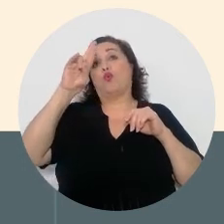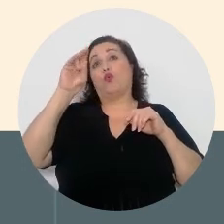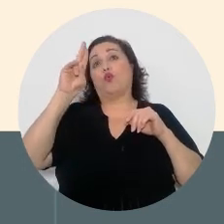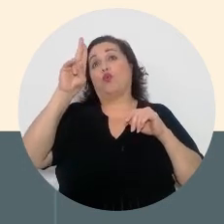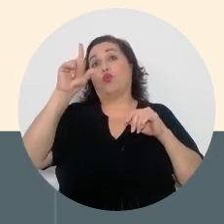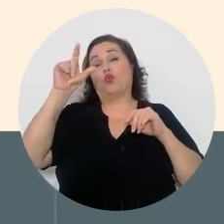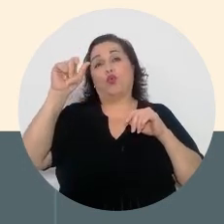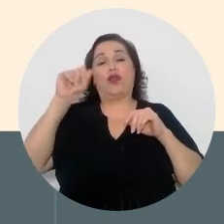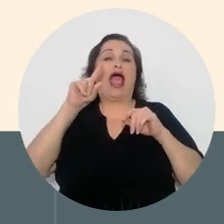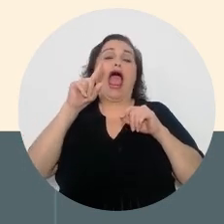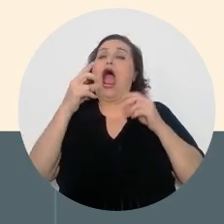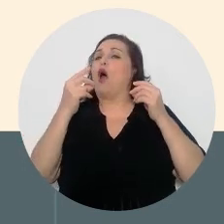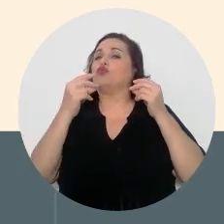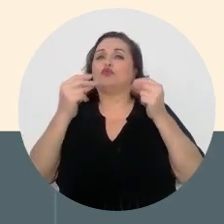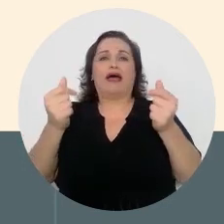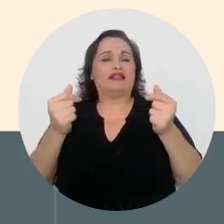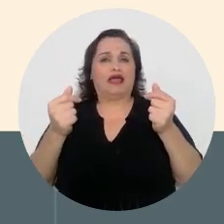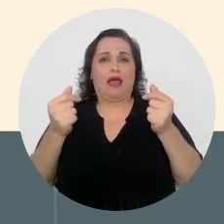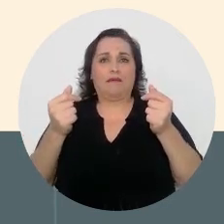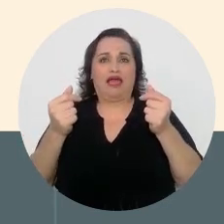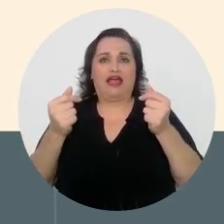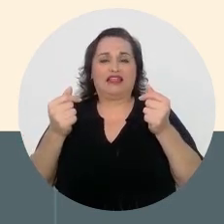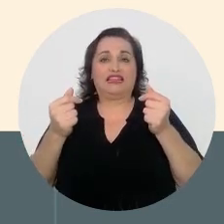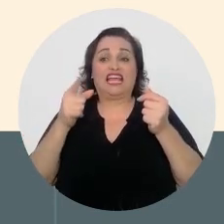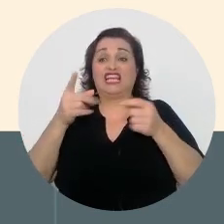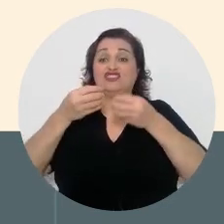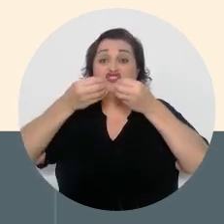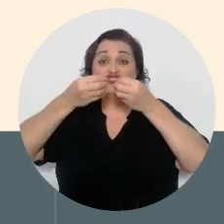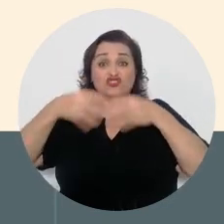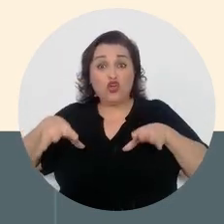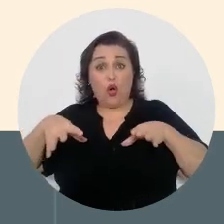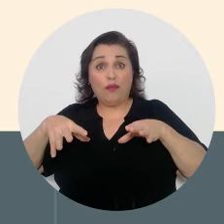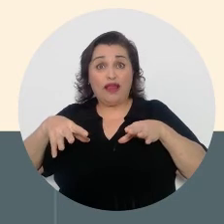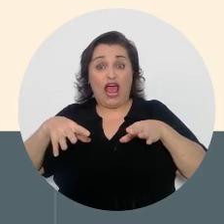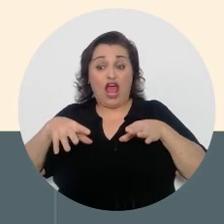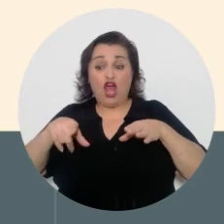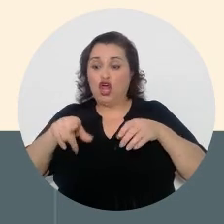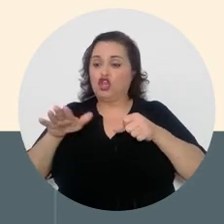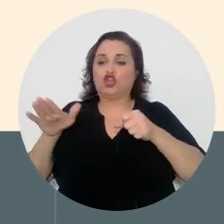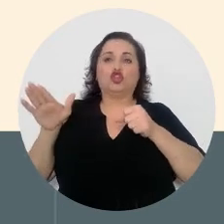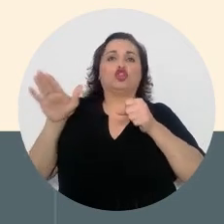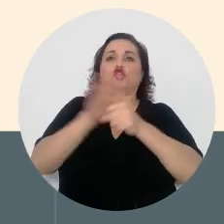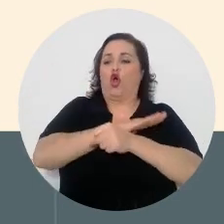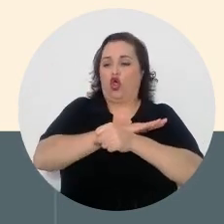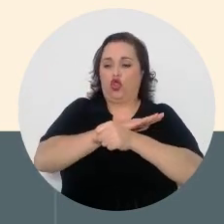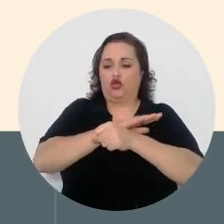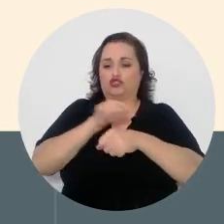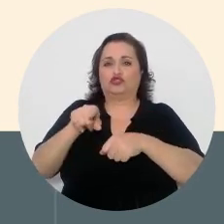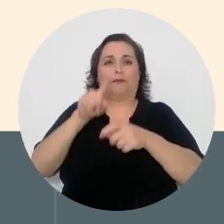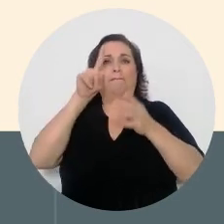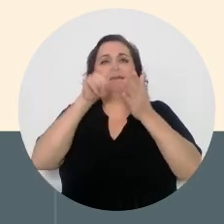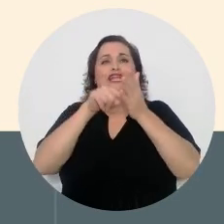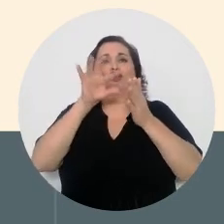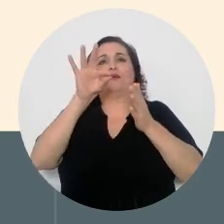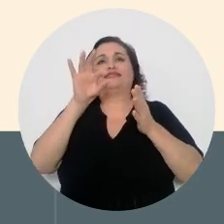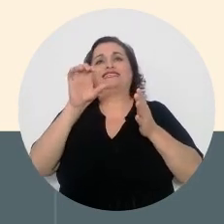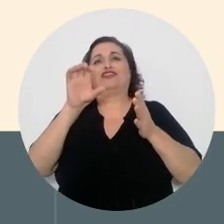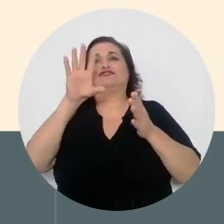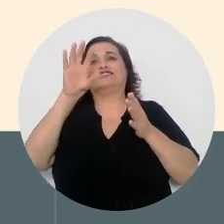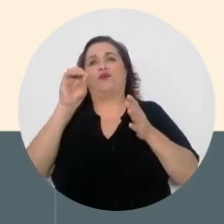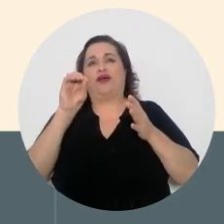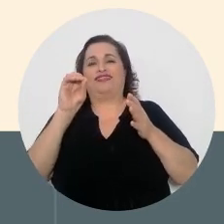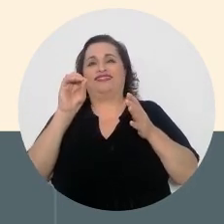una curul por cociente, entonces automáticamente su cifra residual es la cantidad de votos que